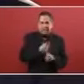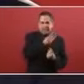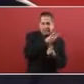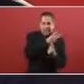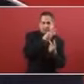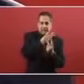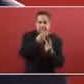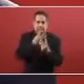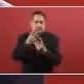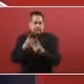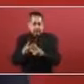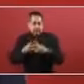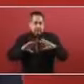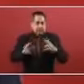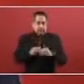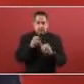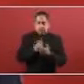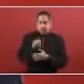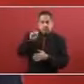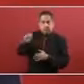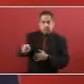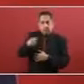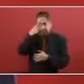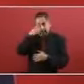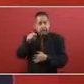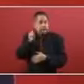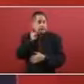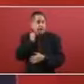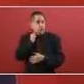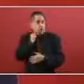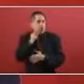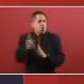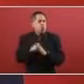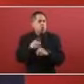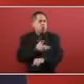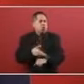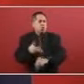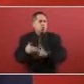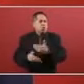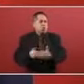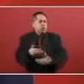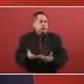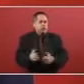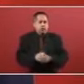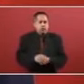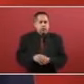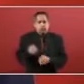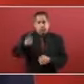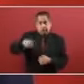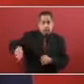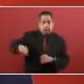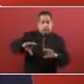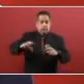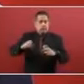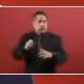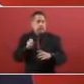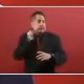cuatro ternas. Se enviaron ayer al Senado. ¿Cuál es el procedimiento? Los senadores